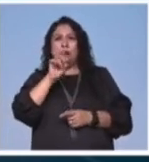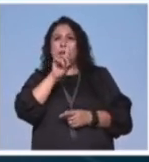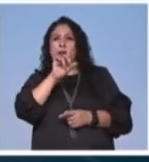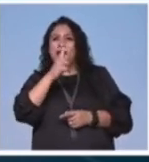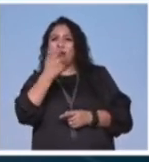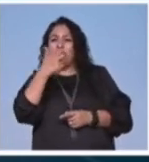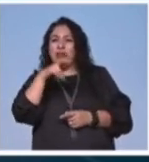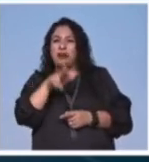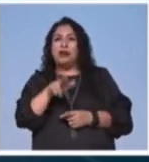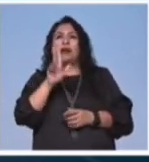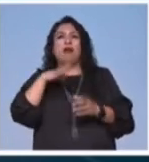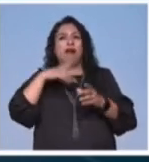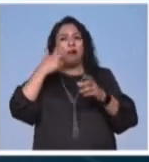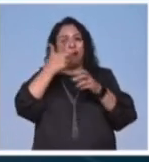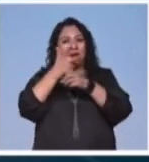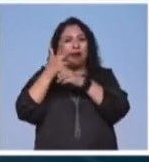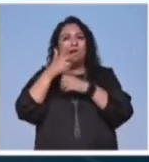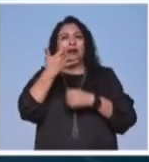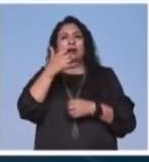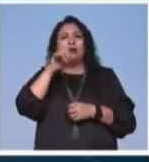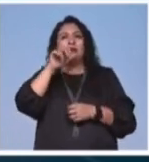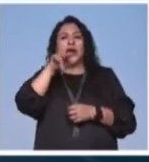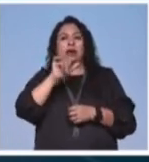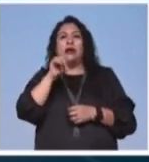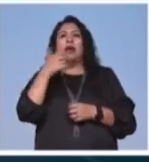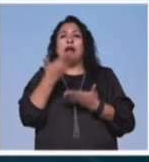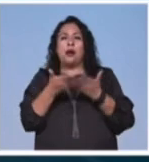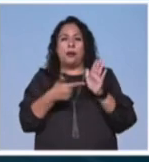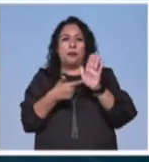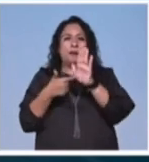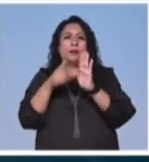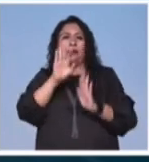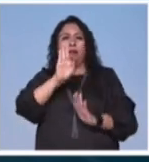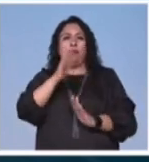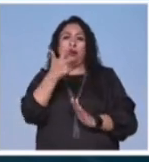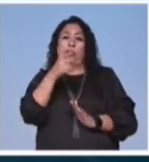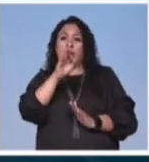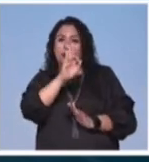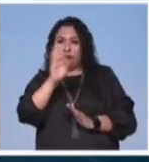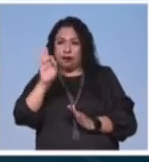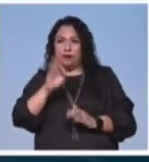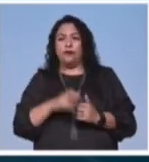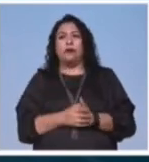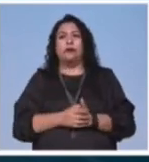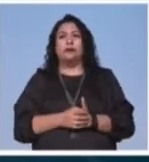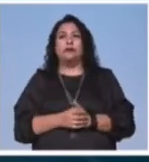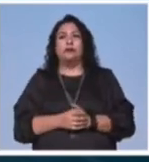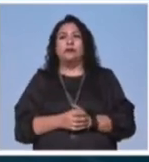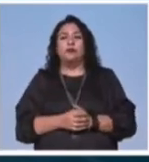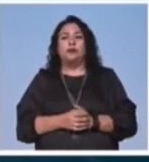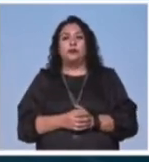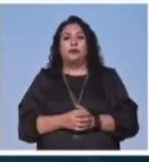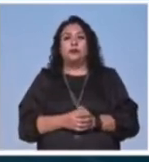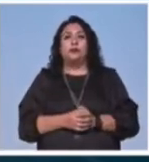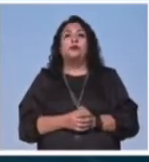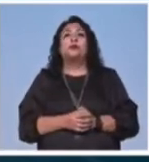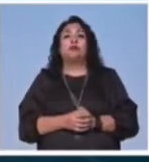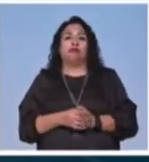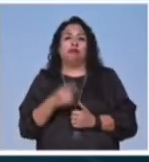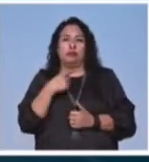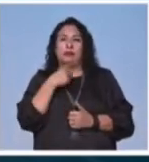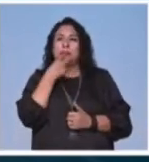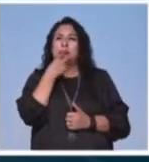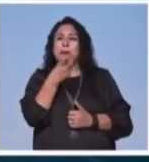su filme Yanga, que ahora presenta en el Festival Internacional de Cine de Guanajuato. Organizó como una especie de... Digo que